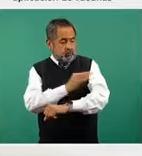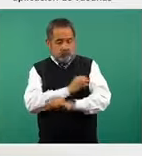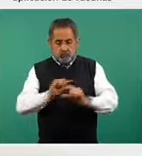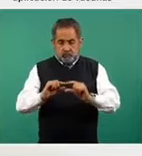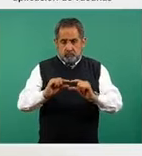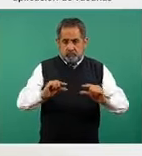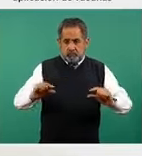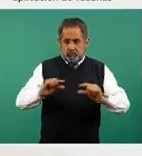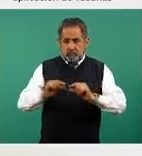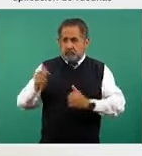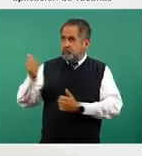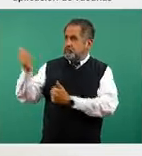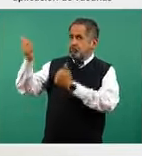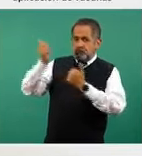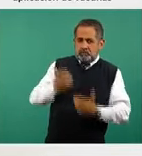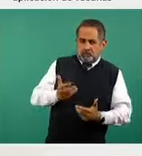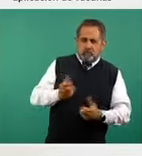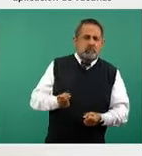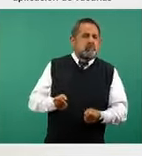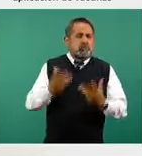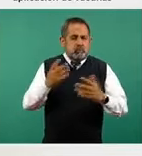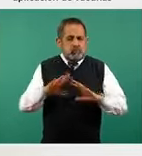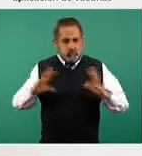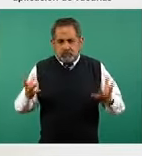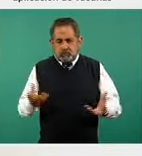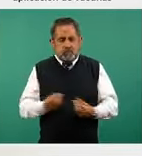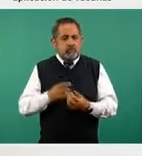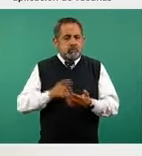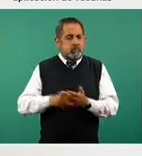momento el país, que para el día de hoy ya son